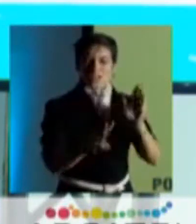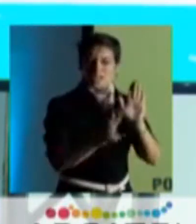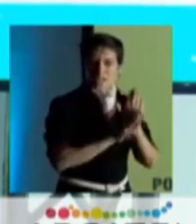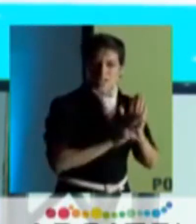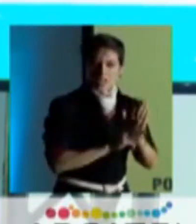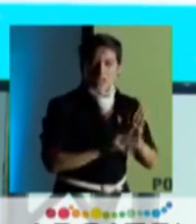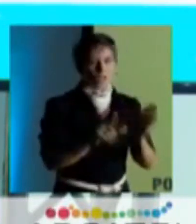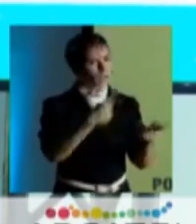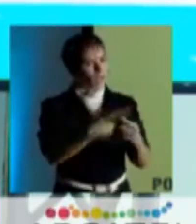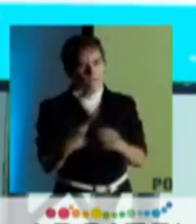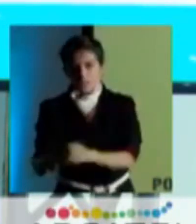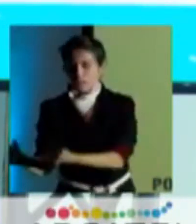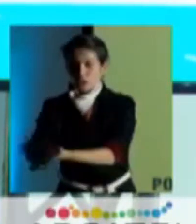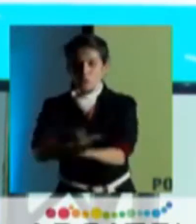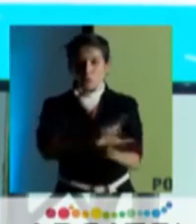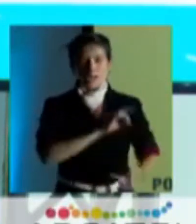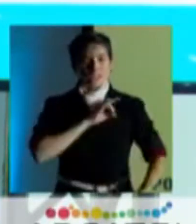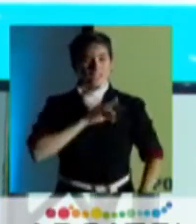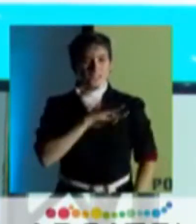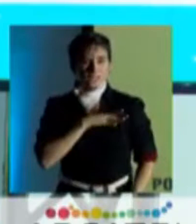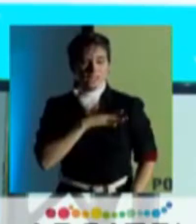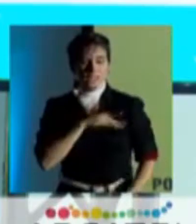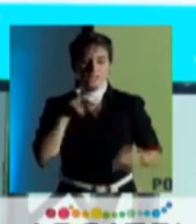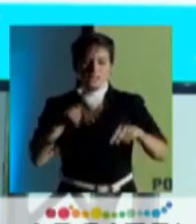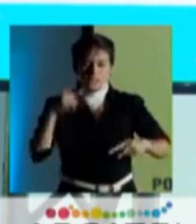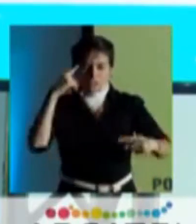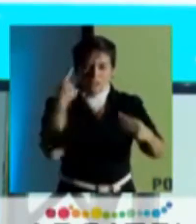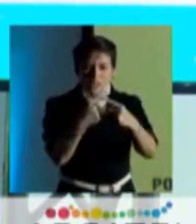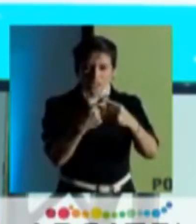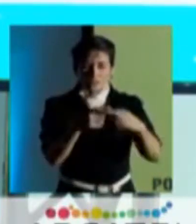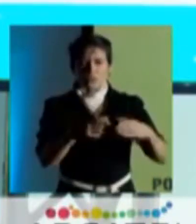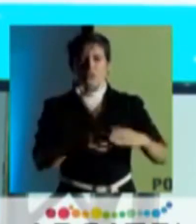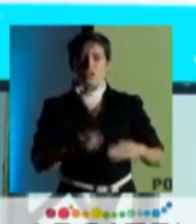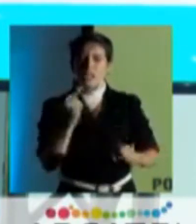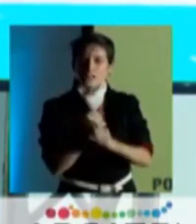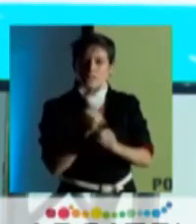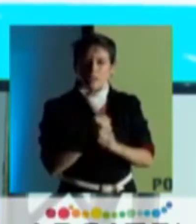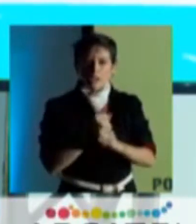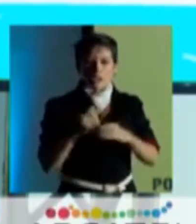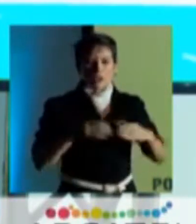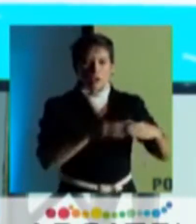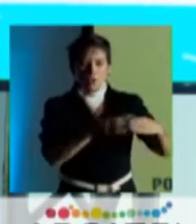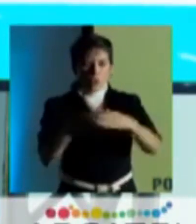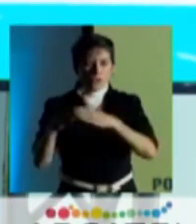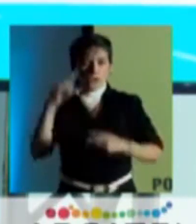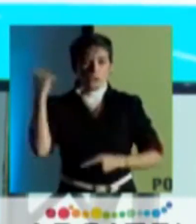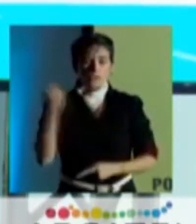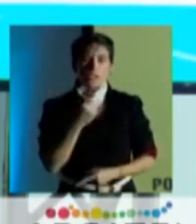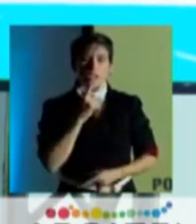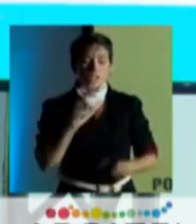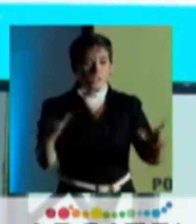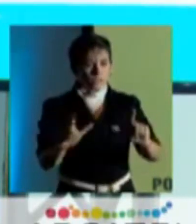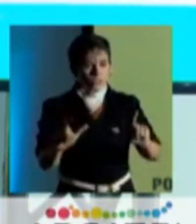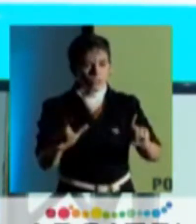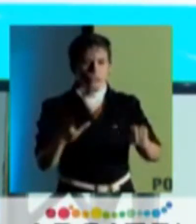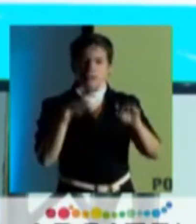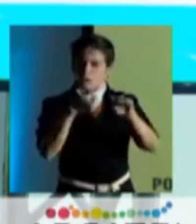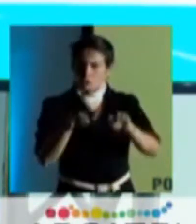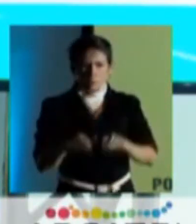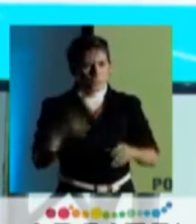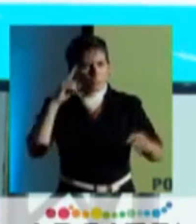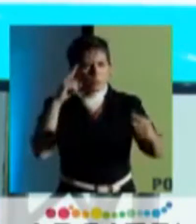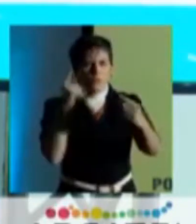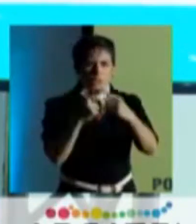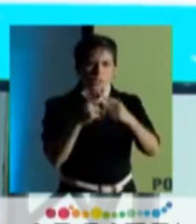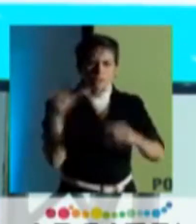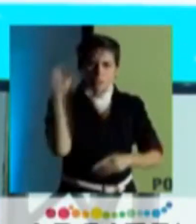y en este sentido de la labor de consejo nacional de televisión mediante distintas instancias ha buscado siempre